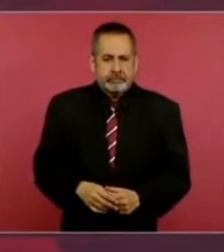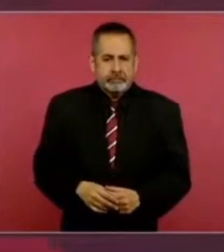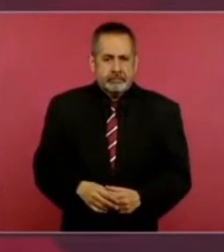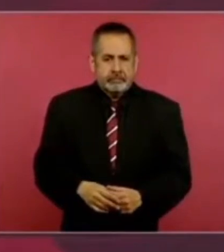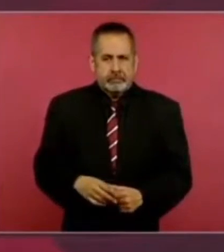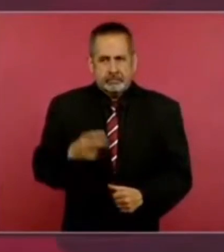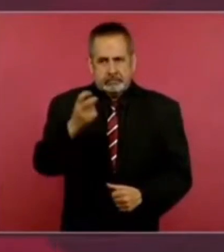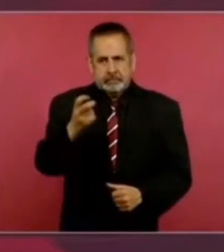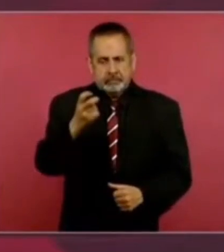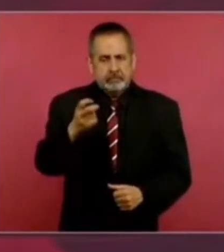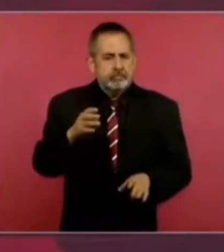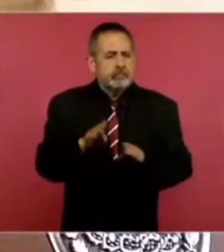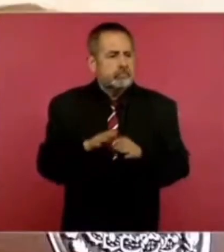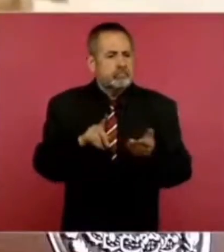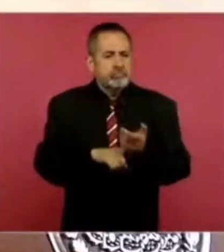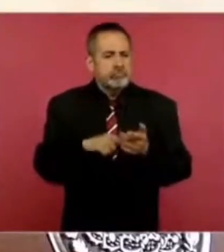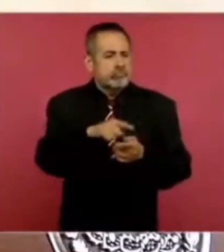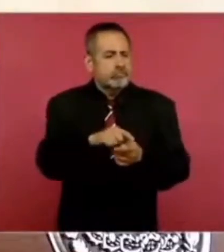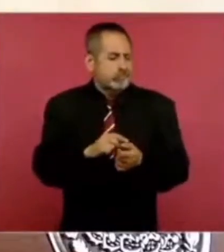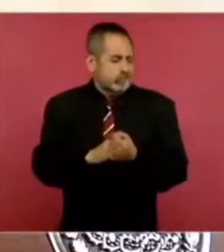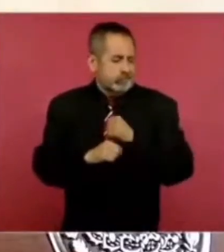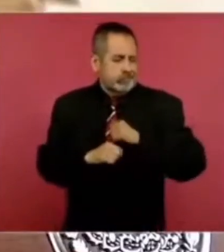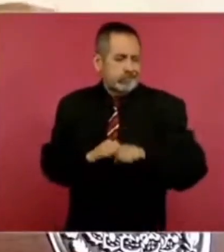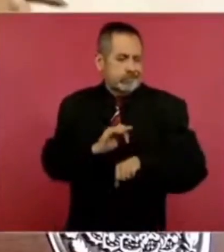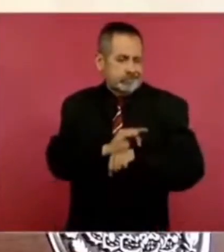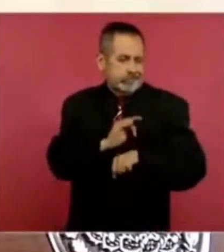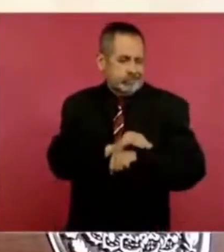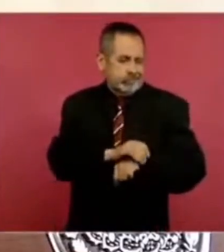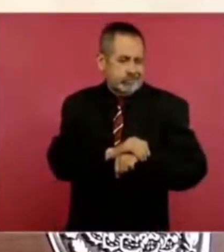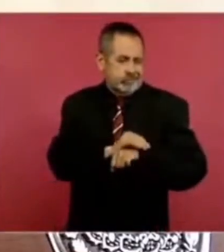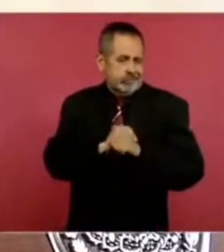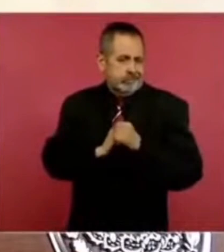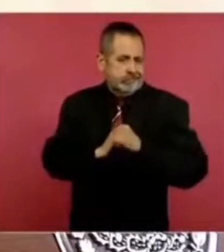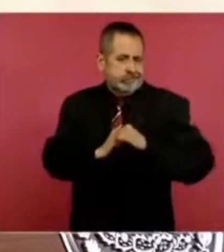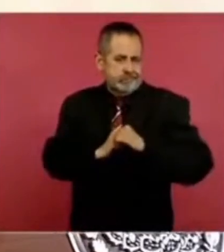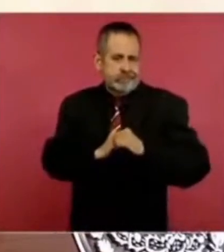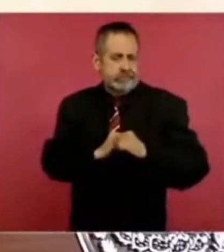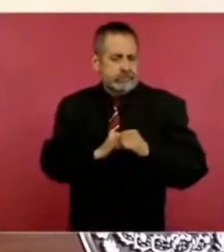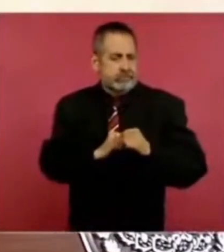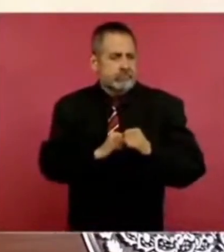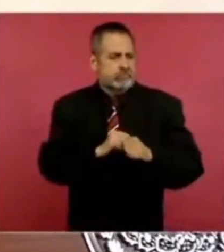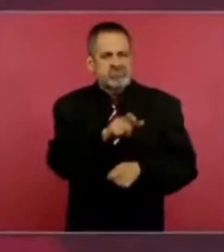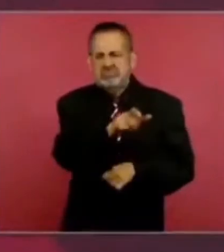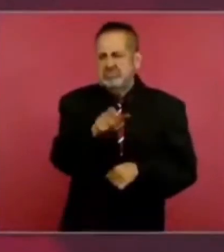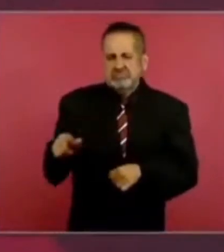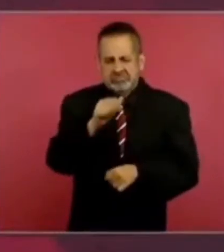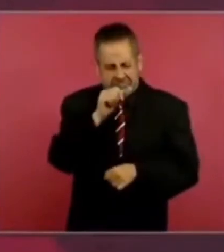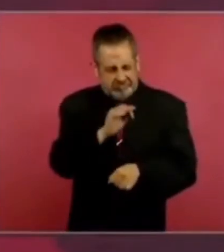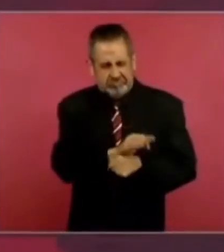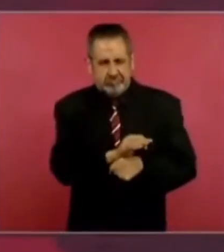por ese tipo de influyentismo y de protección